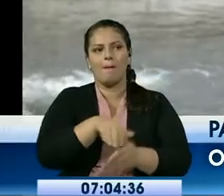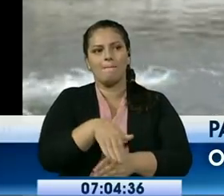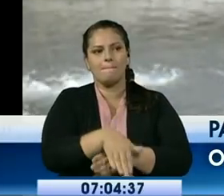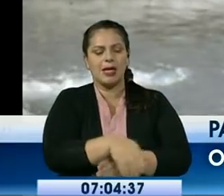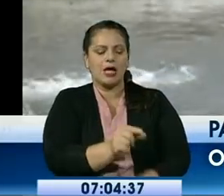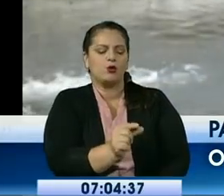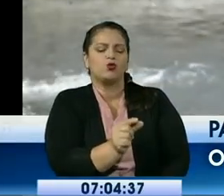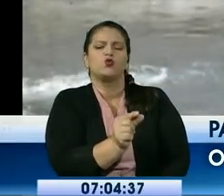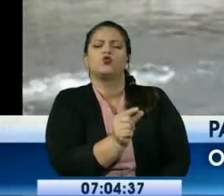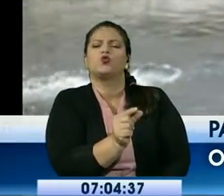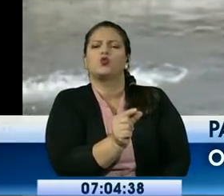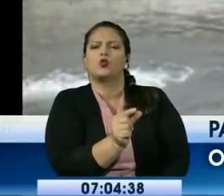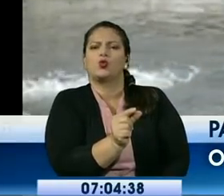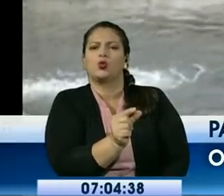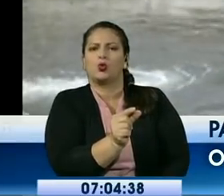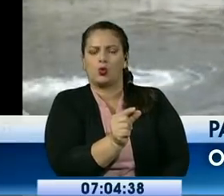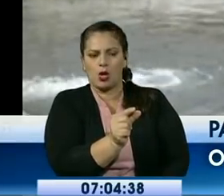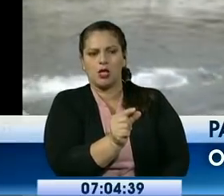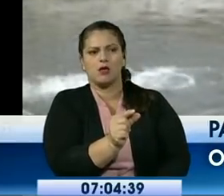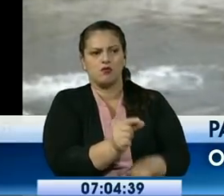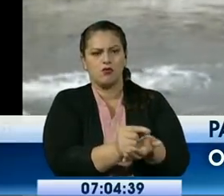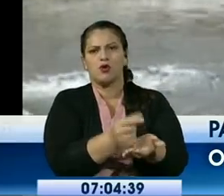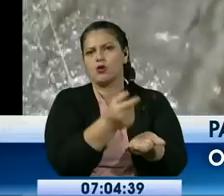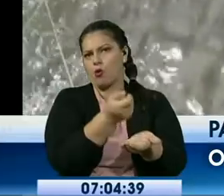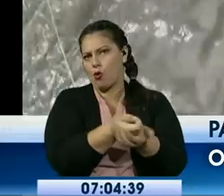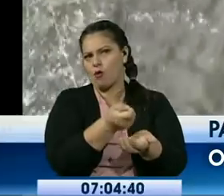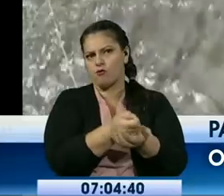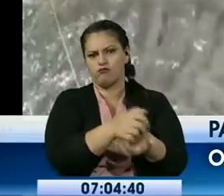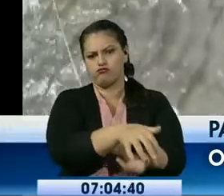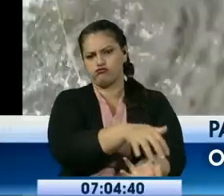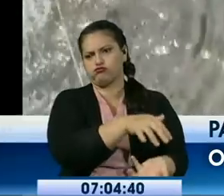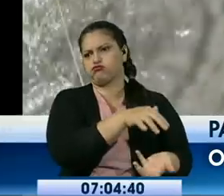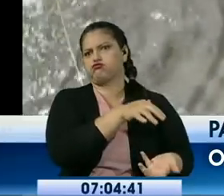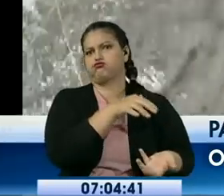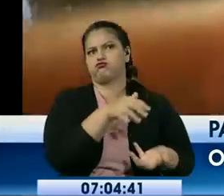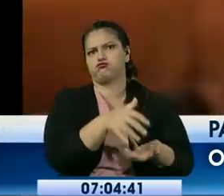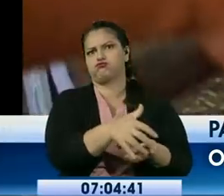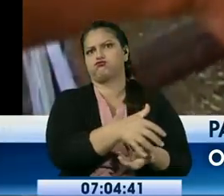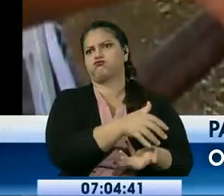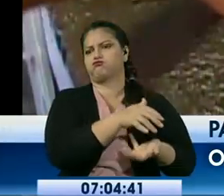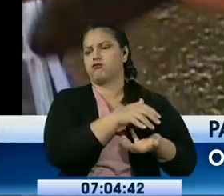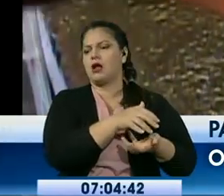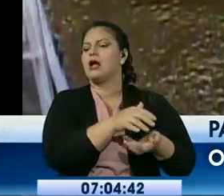Criamos hasta cuando ya está para la cosecha ya.